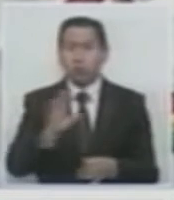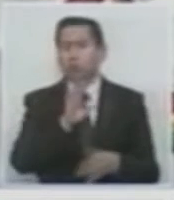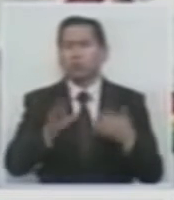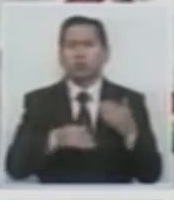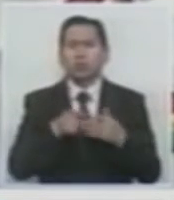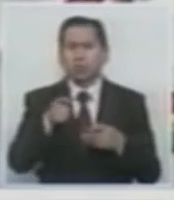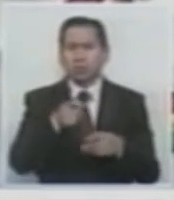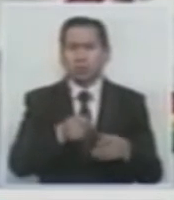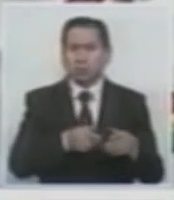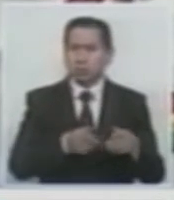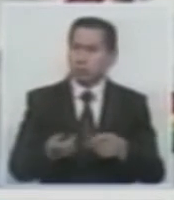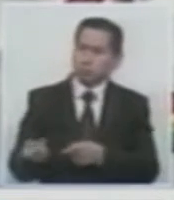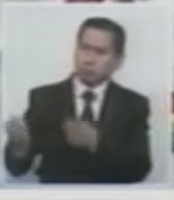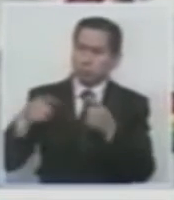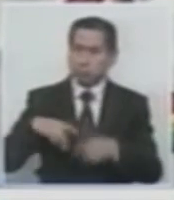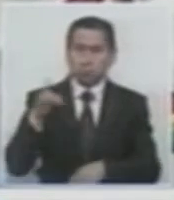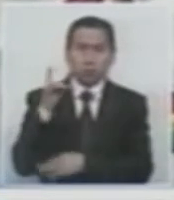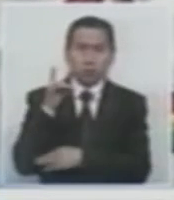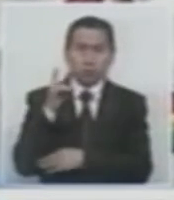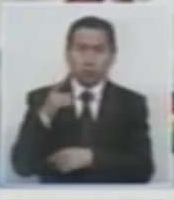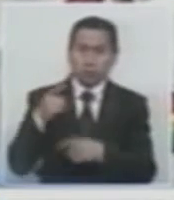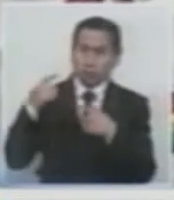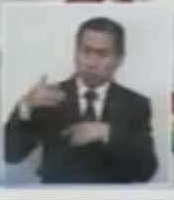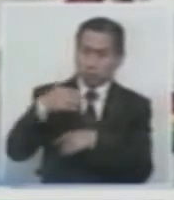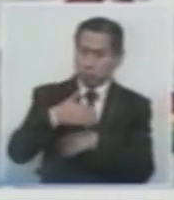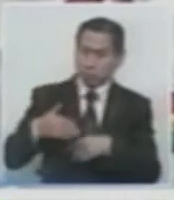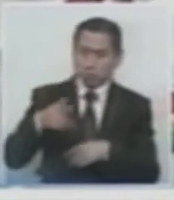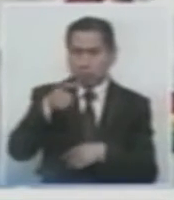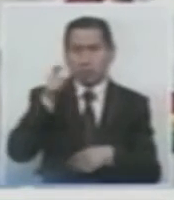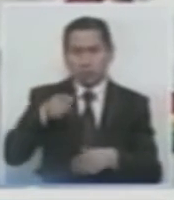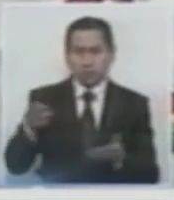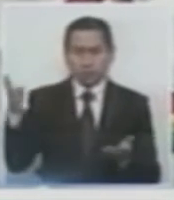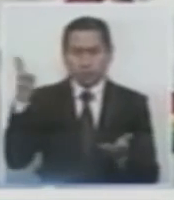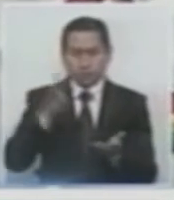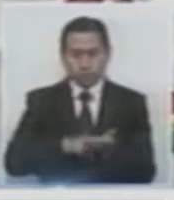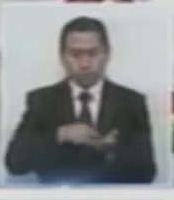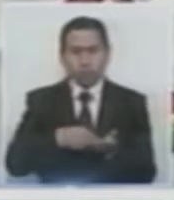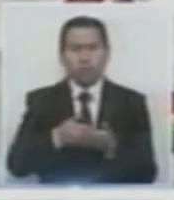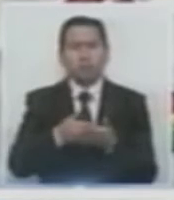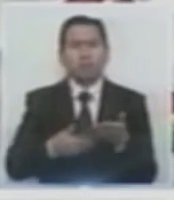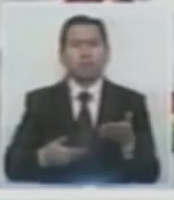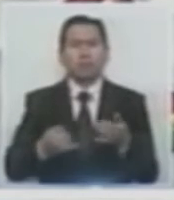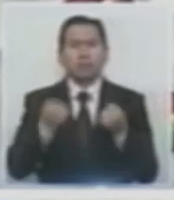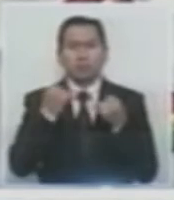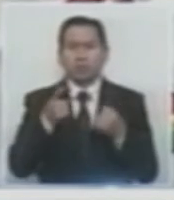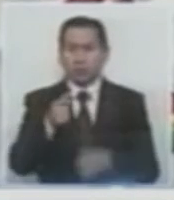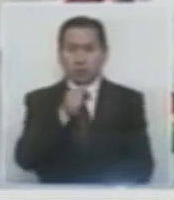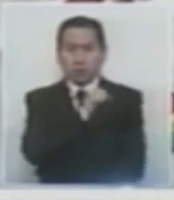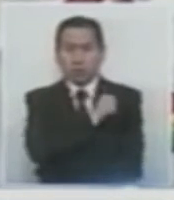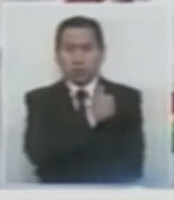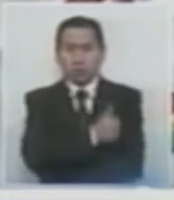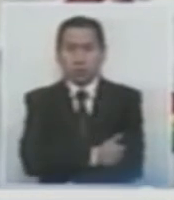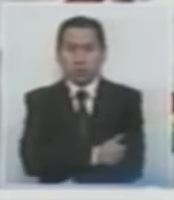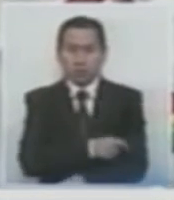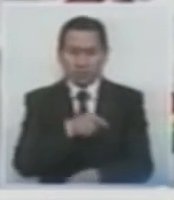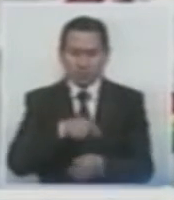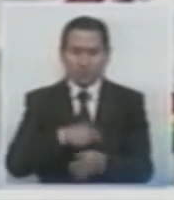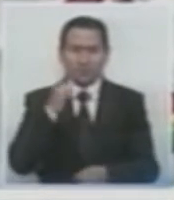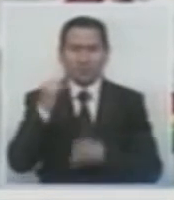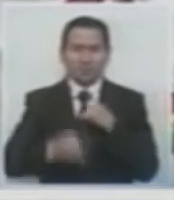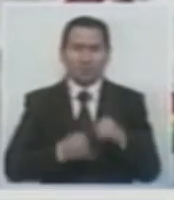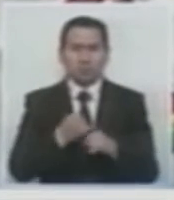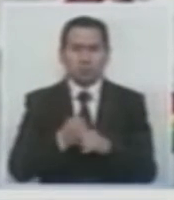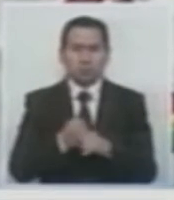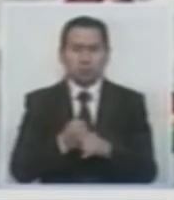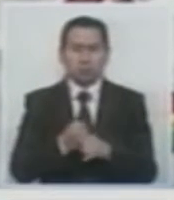retornar al país por la frontera deberán firmar una declaración jurada ante autoridades de inmigración de tal manera